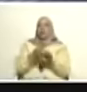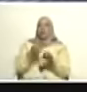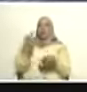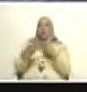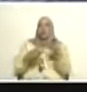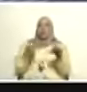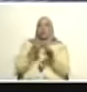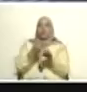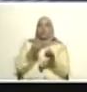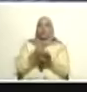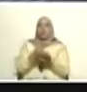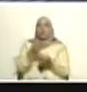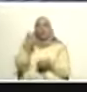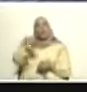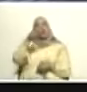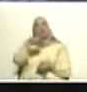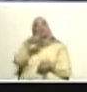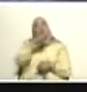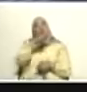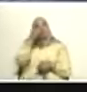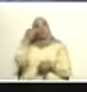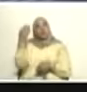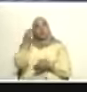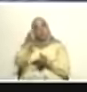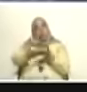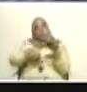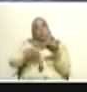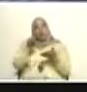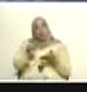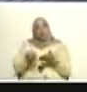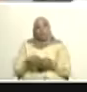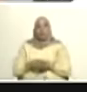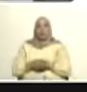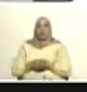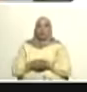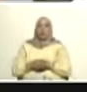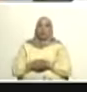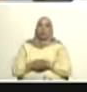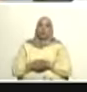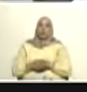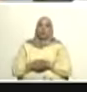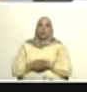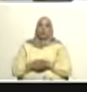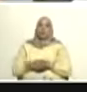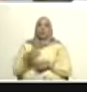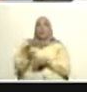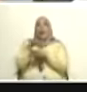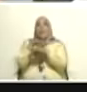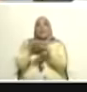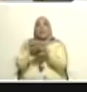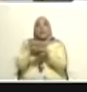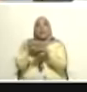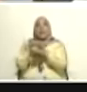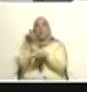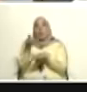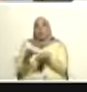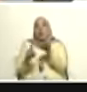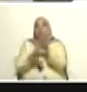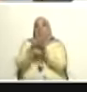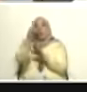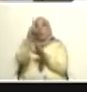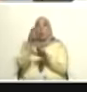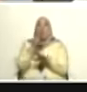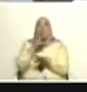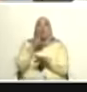por la vicepresidenta ejecutiva, firmado por el almirante Serantes Pinto, ministro del Poder Popular para el Desarrollo